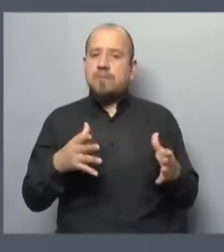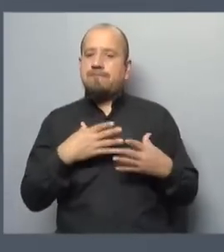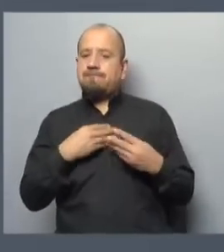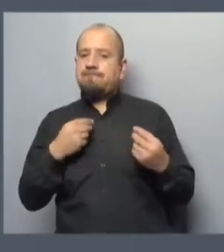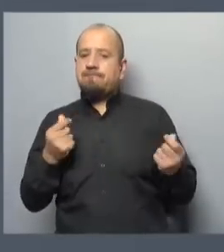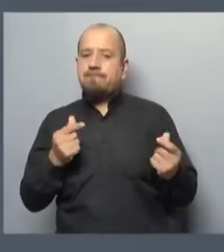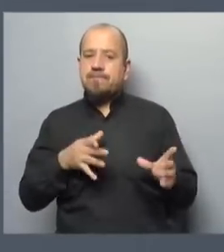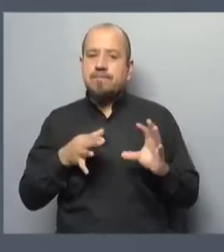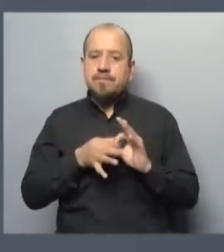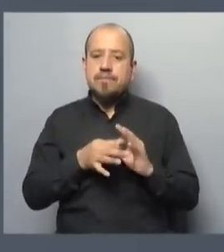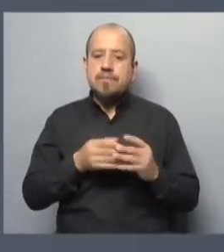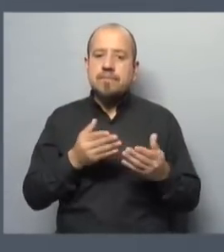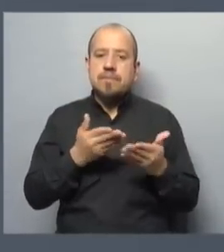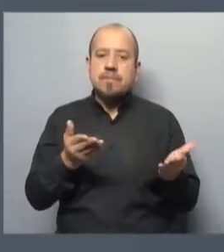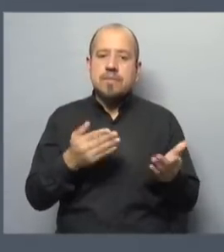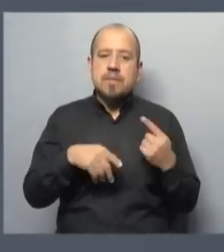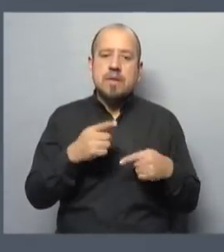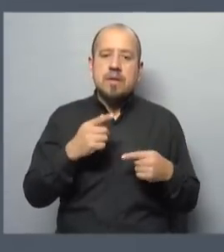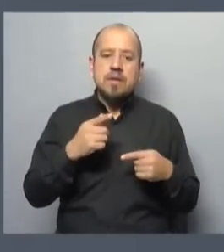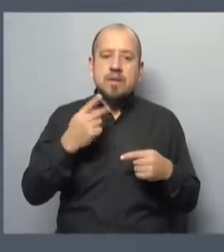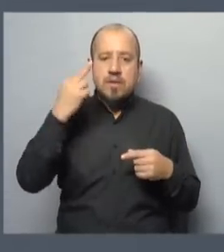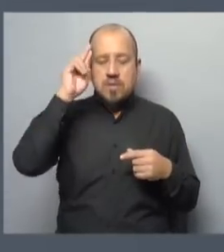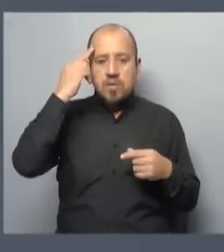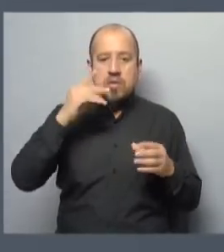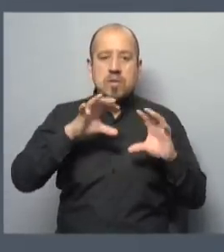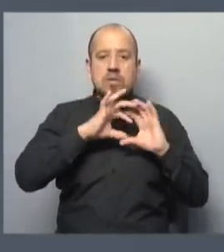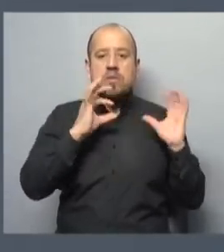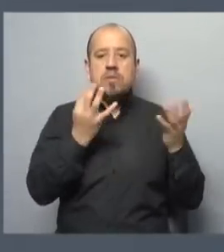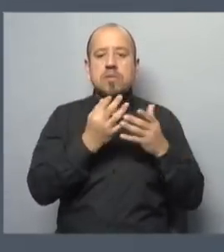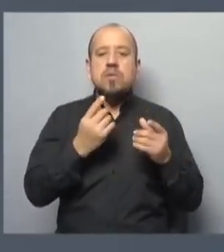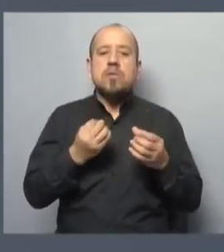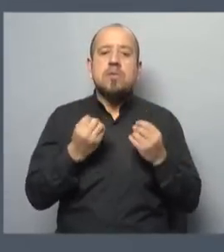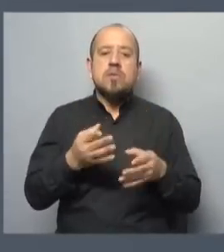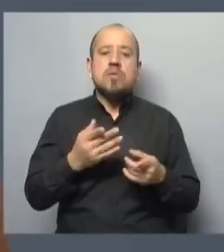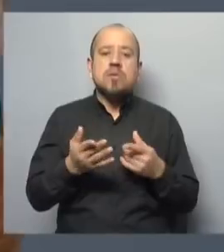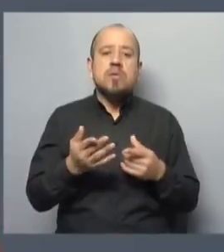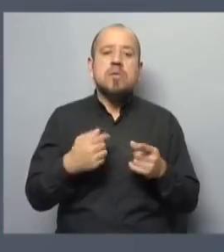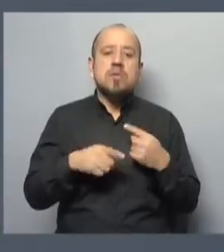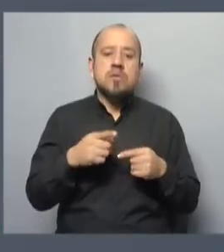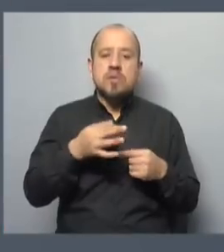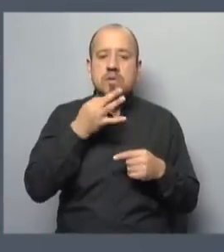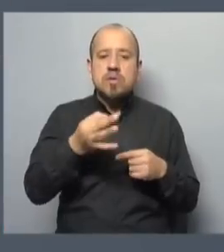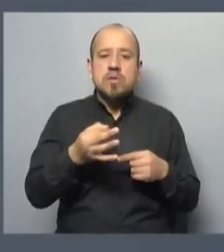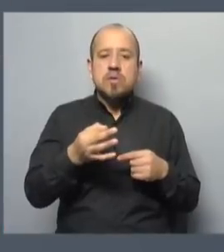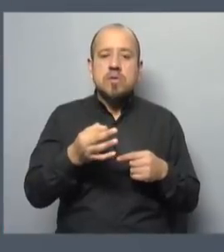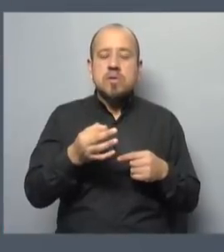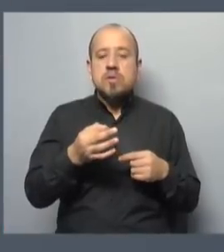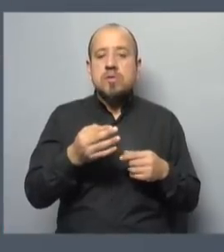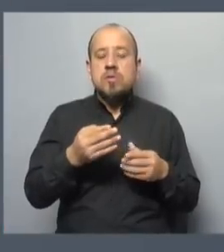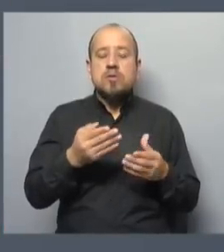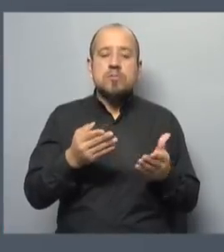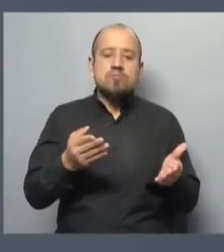celeste a la hora de hinchar por uruguay no en el mundial ojalá porque si no son cosas que como le decía al principio ricardo de este